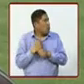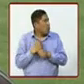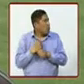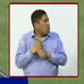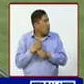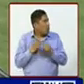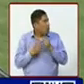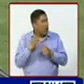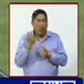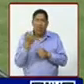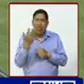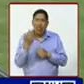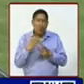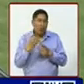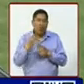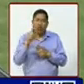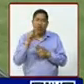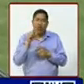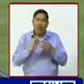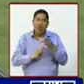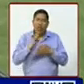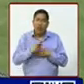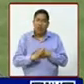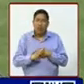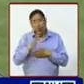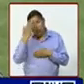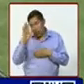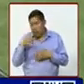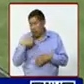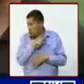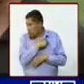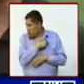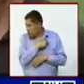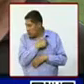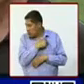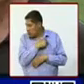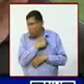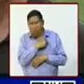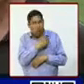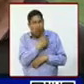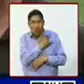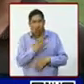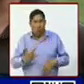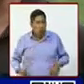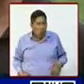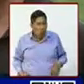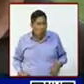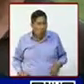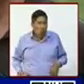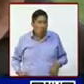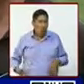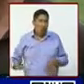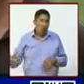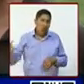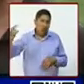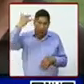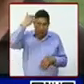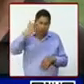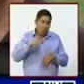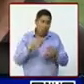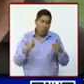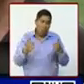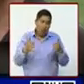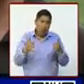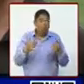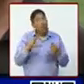estimamos que sea entre el 15 y el 20 de enero. No sabemos si Always Ready va a jugar en el estadio de Villa Ingenio, no